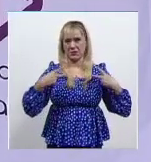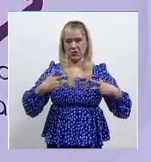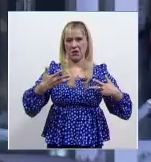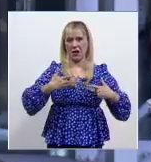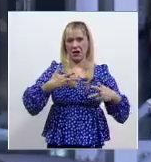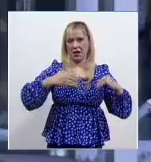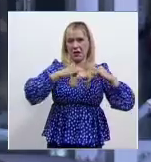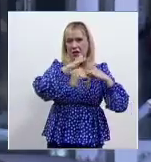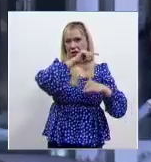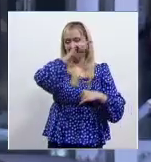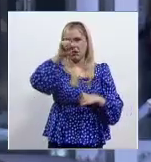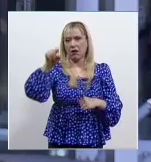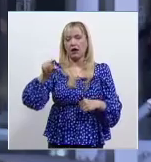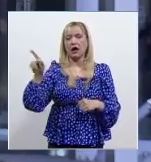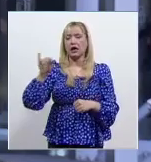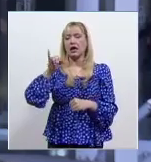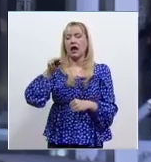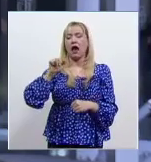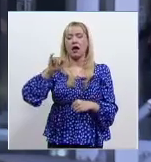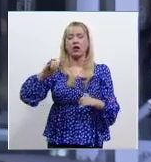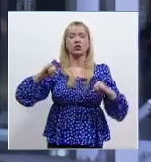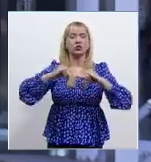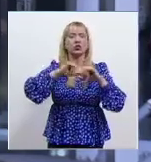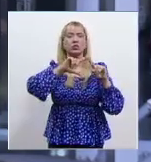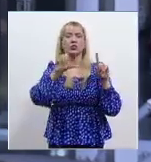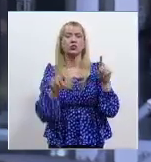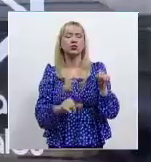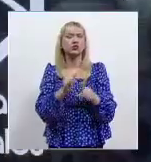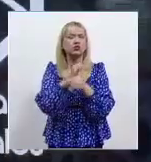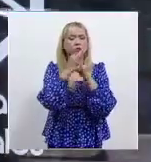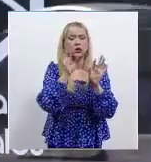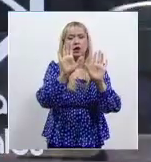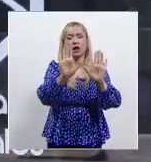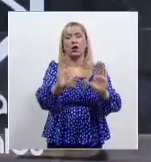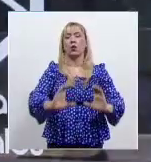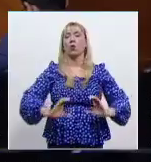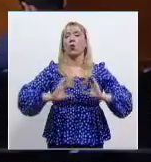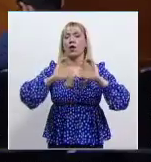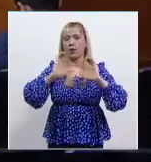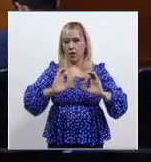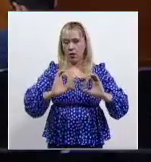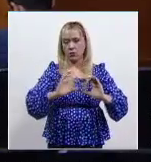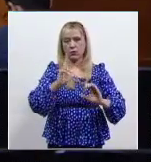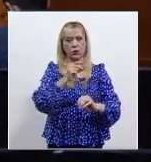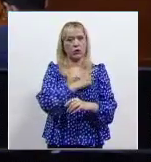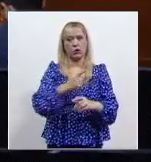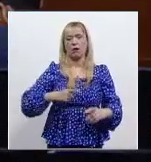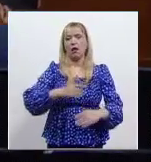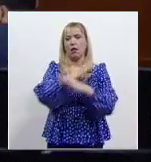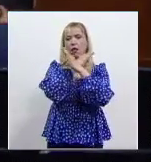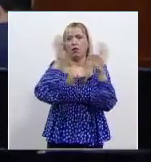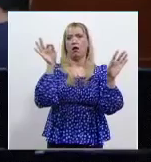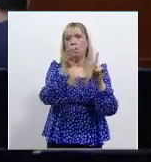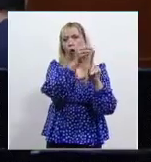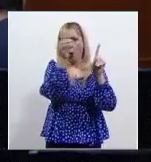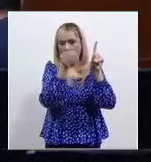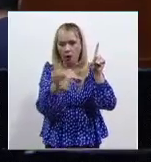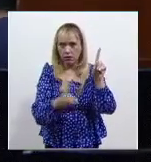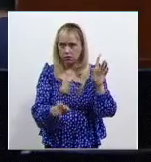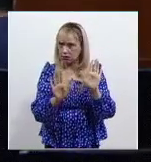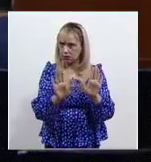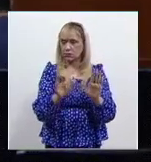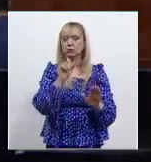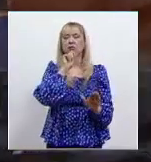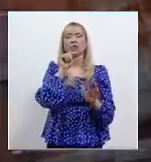no es contrario a los principios de reserva de ley, legalidad y seguridad jurídica. Por su parte, la primera sala reconoció la validez del